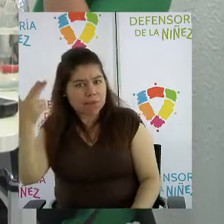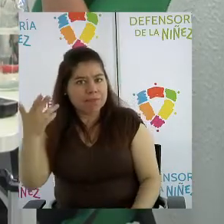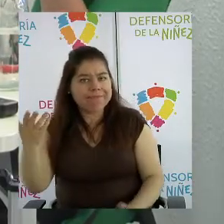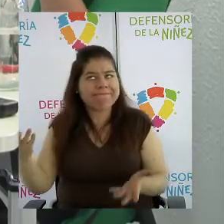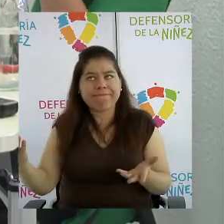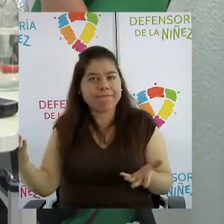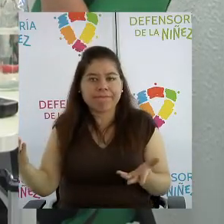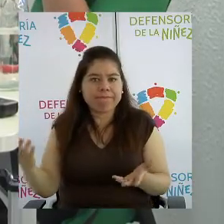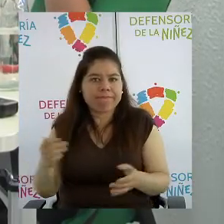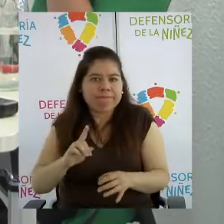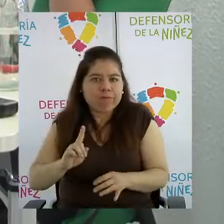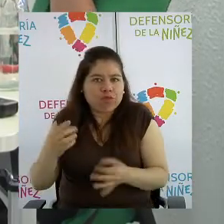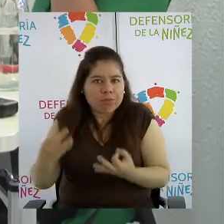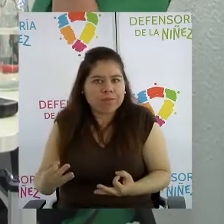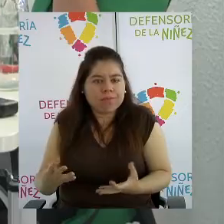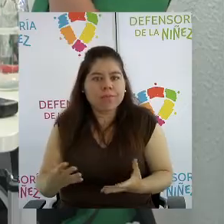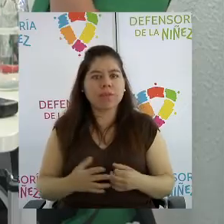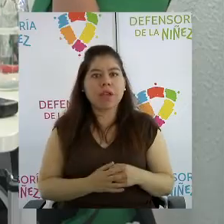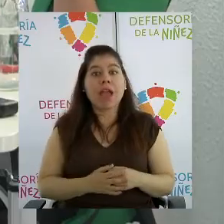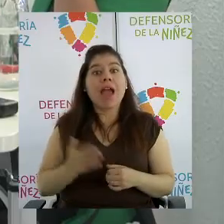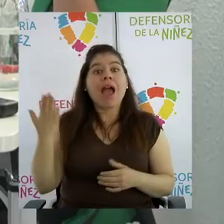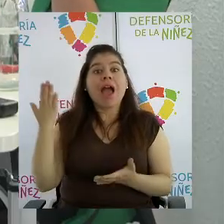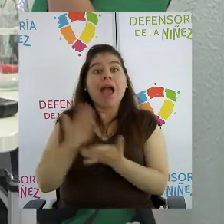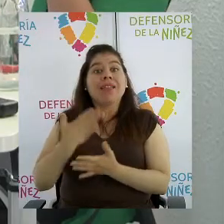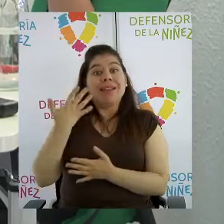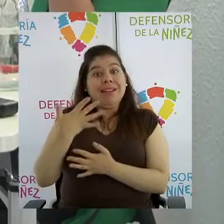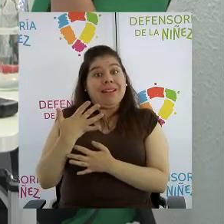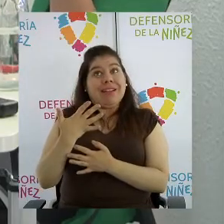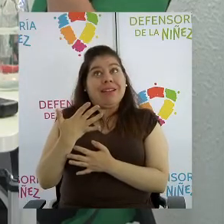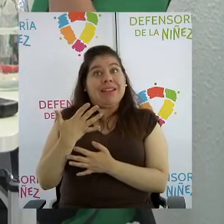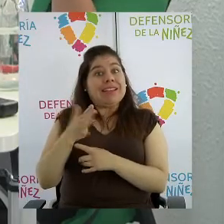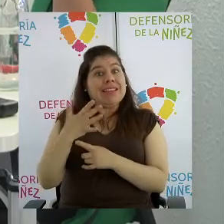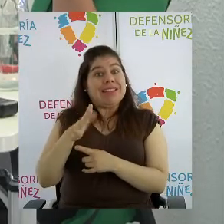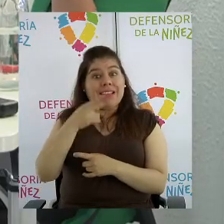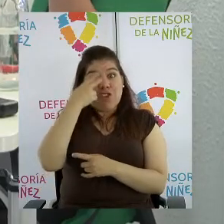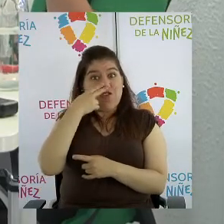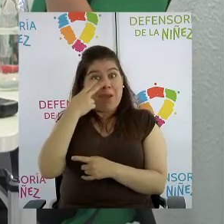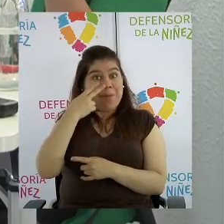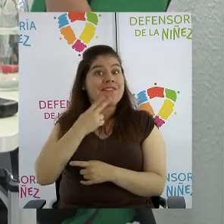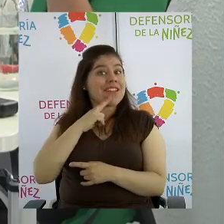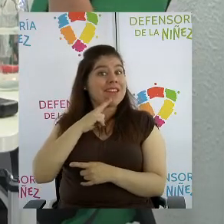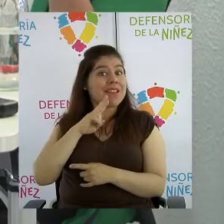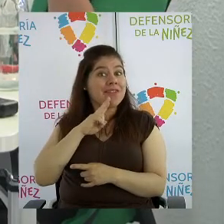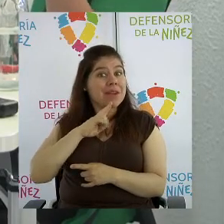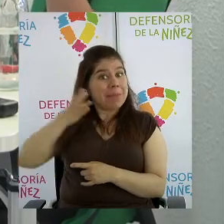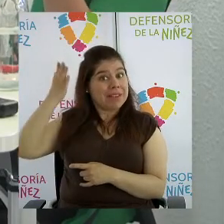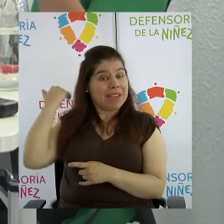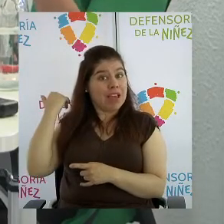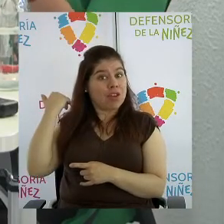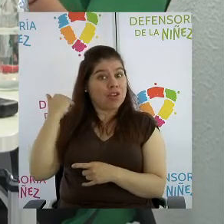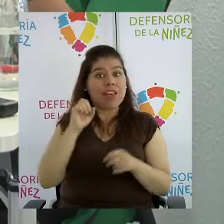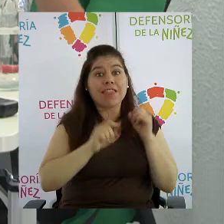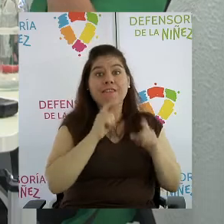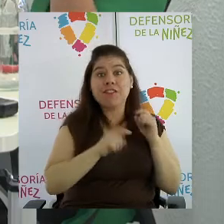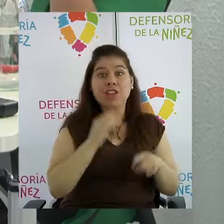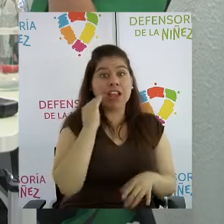estadísticas, tal como lo planteaba hasta el día 15 de noviembre, o sea, el viernes pasado, la Defensoría de la Niñez había recibido